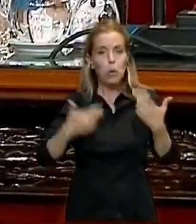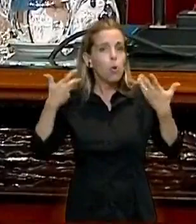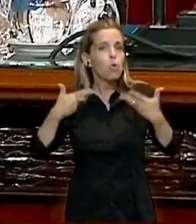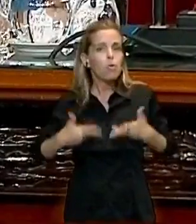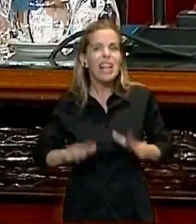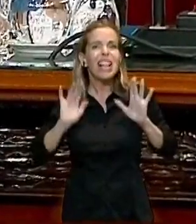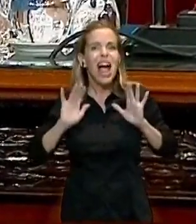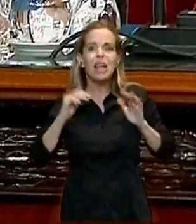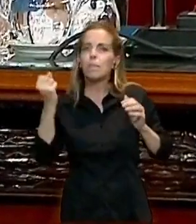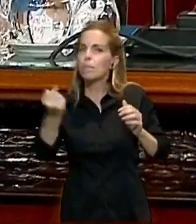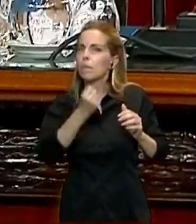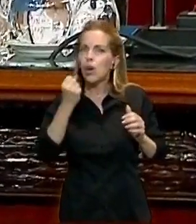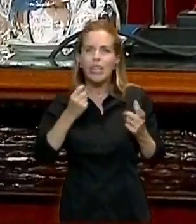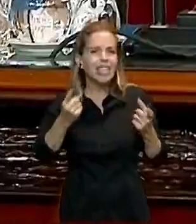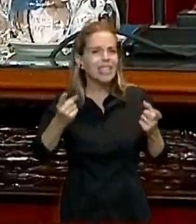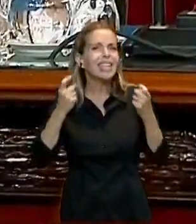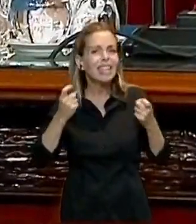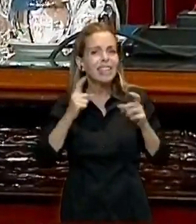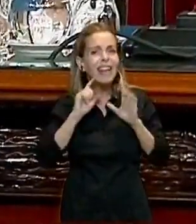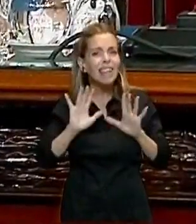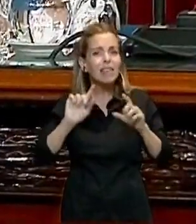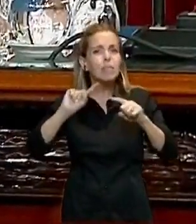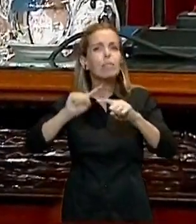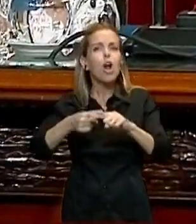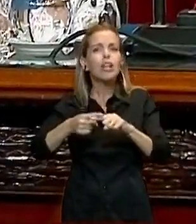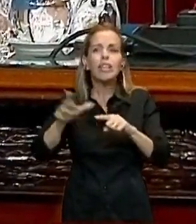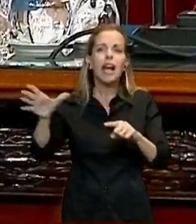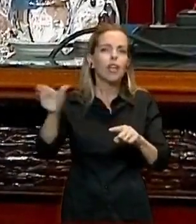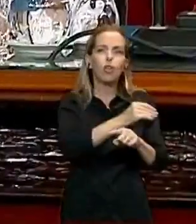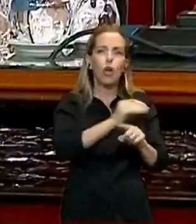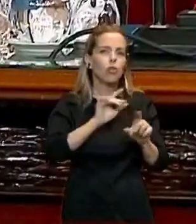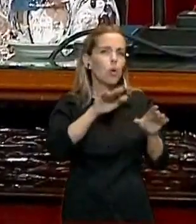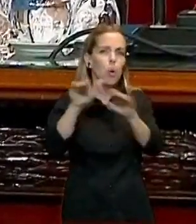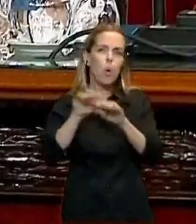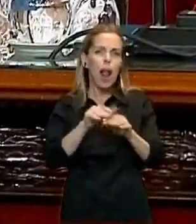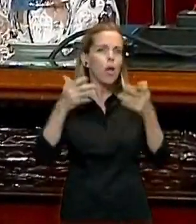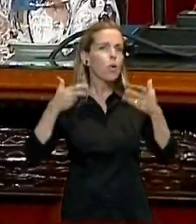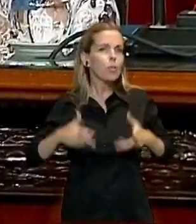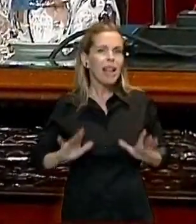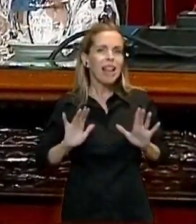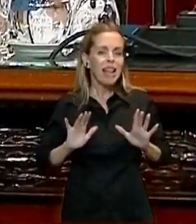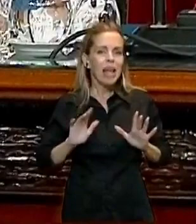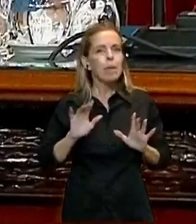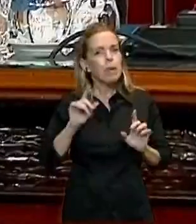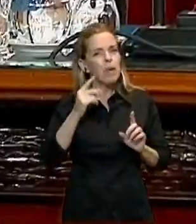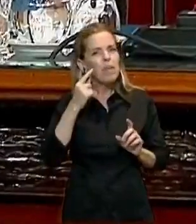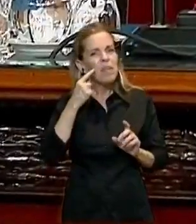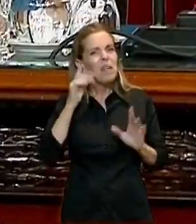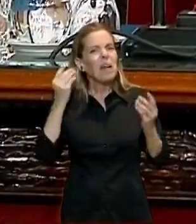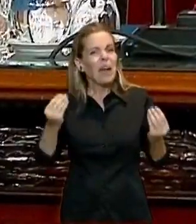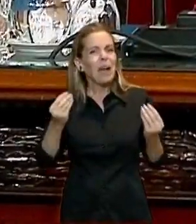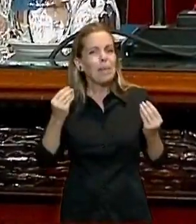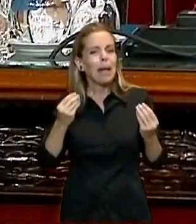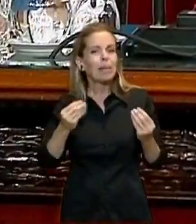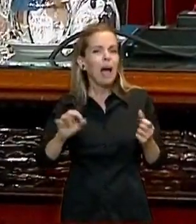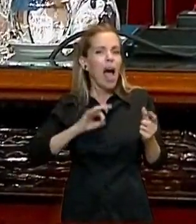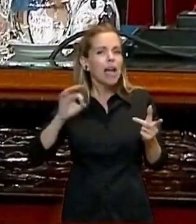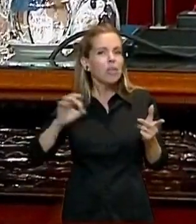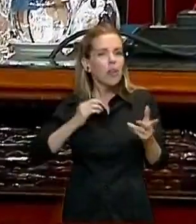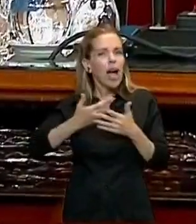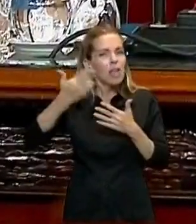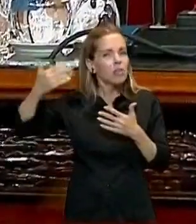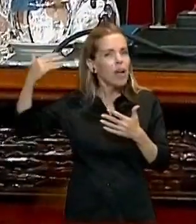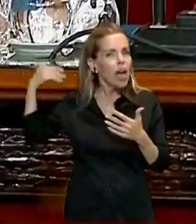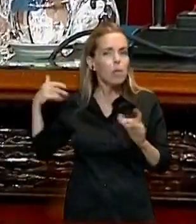es necesaria en toda la dirigencia. Es muy ingrato ver que, viniendo de años tan